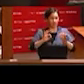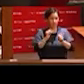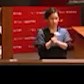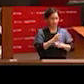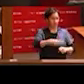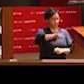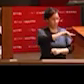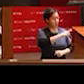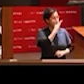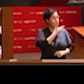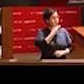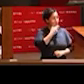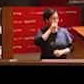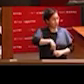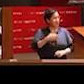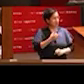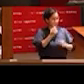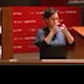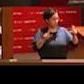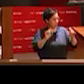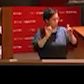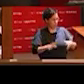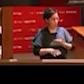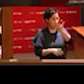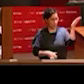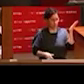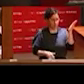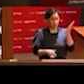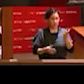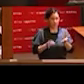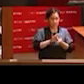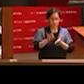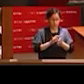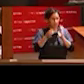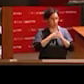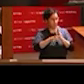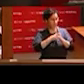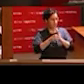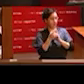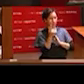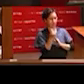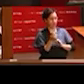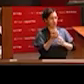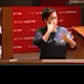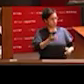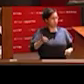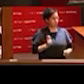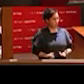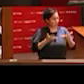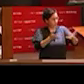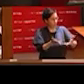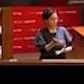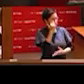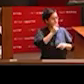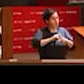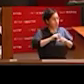sabéis todos es una empresa como otra cualquiera que da servicio calidad precio rigor y profesionalidad con la